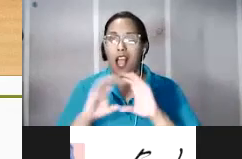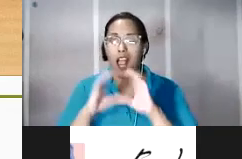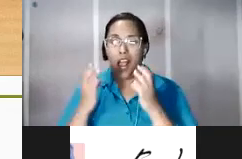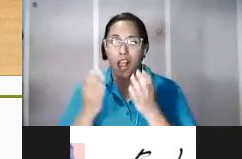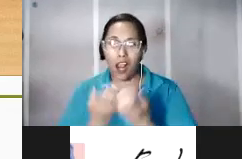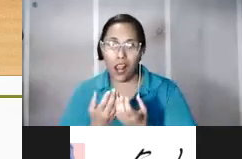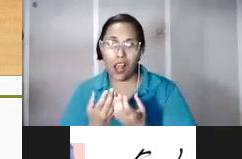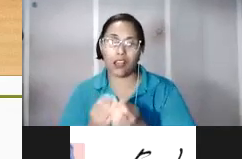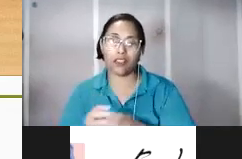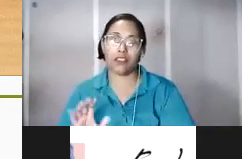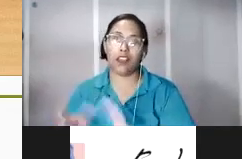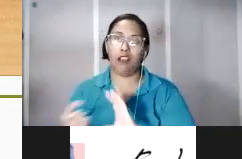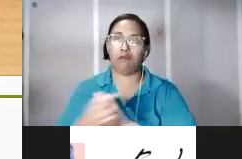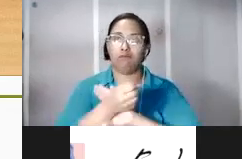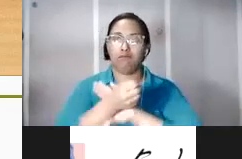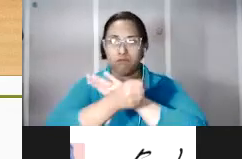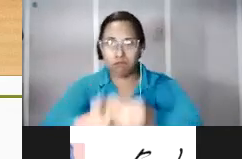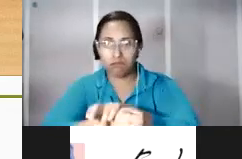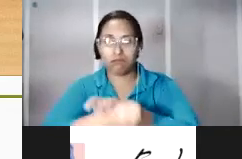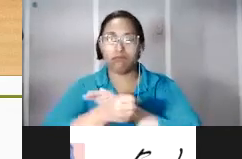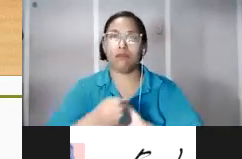dominantes procuraban